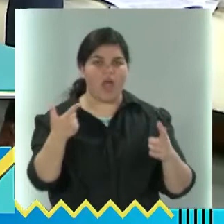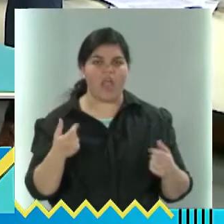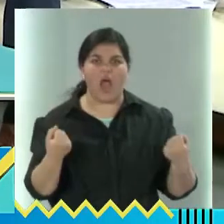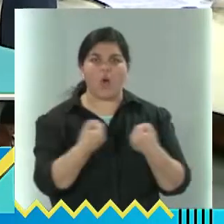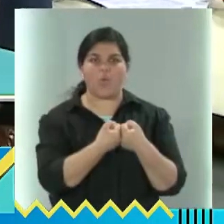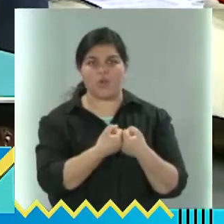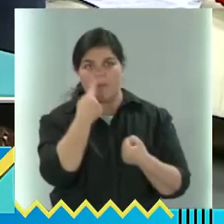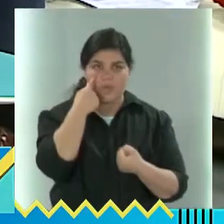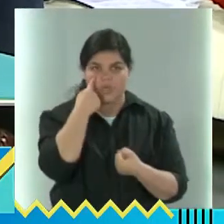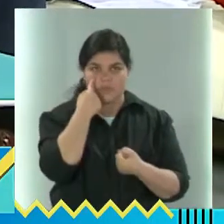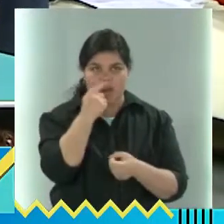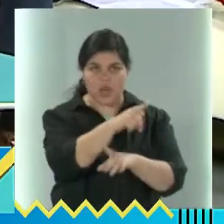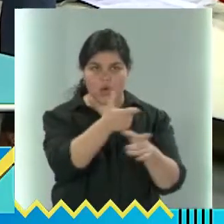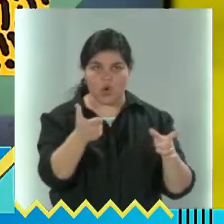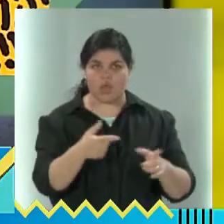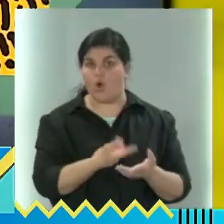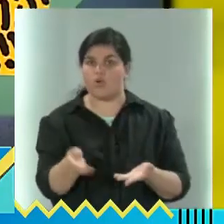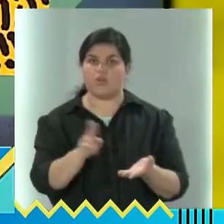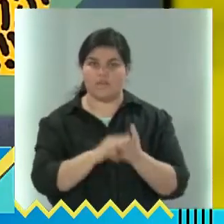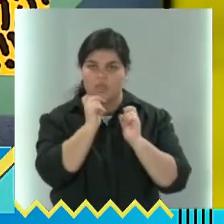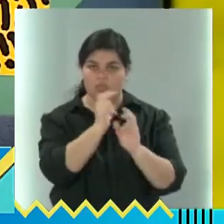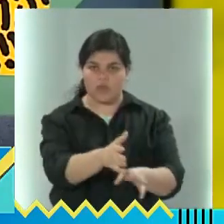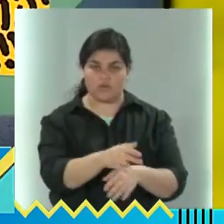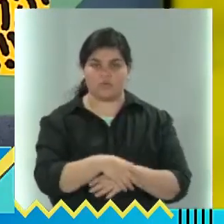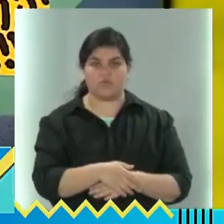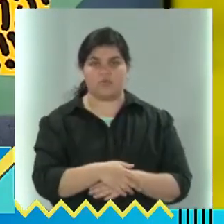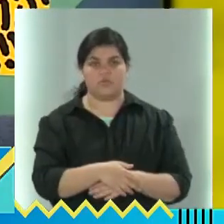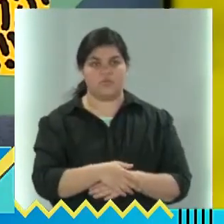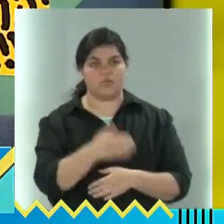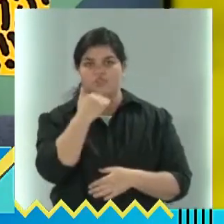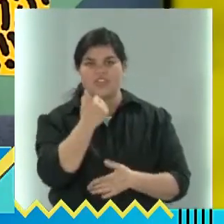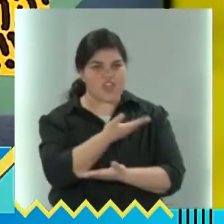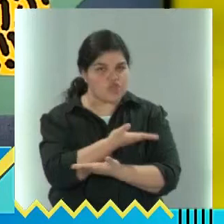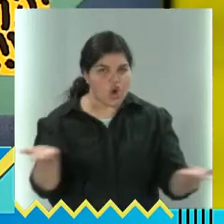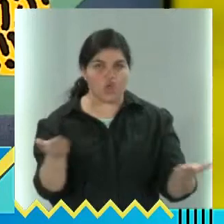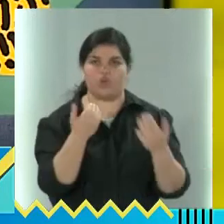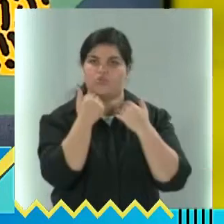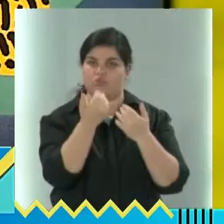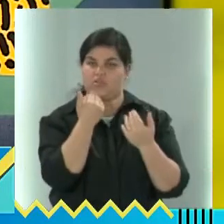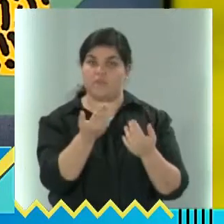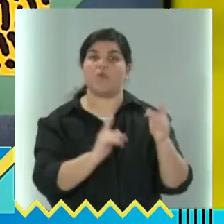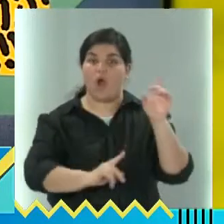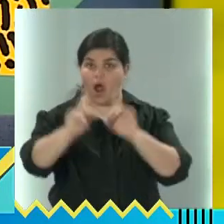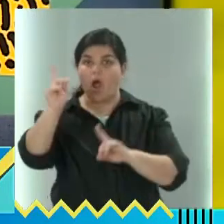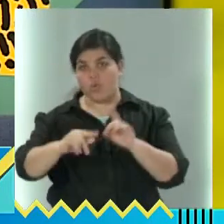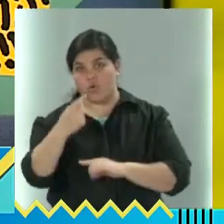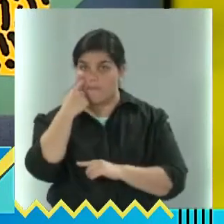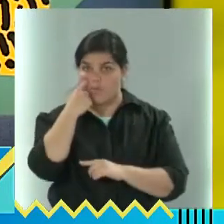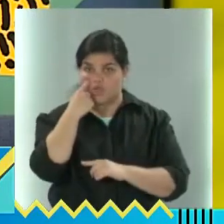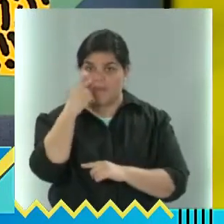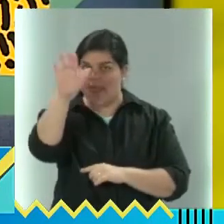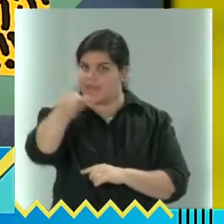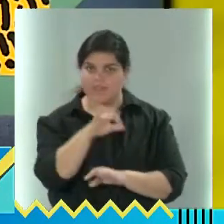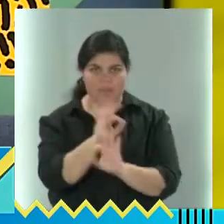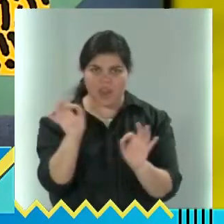sin la consulta adecuada. Vuelvo a repetir, no sé si a todos los municipios, pero hay municipios que puedo asegurar que no, en